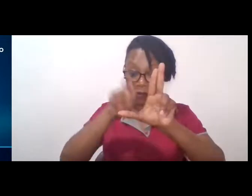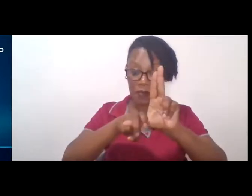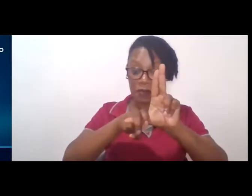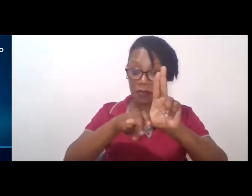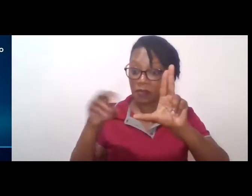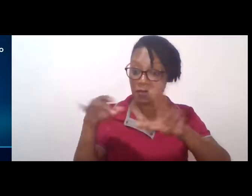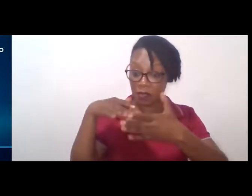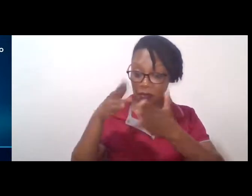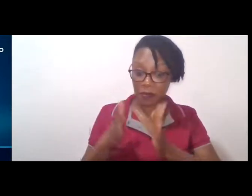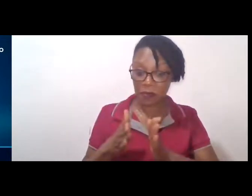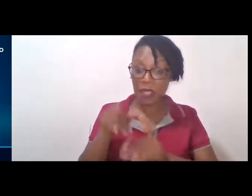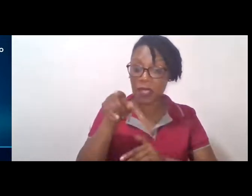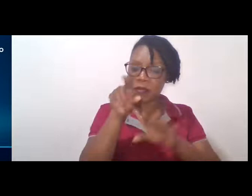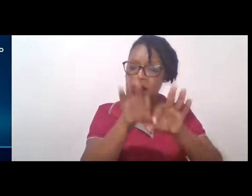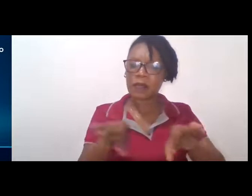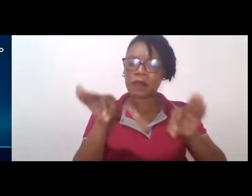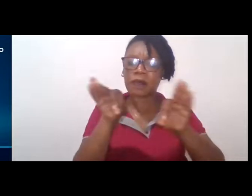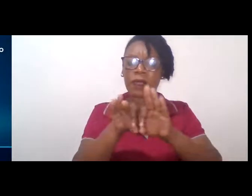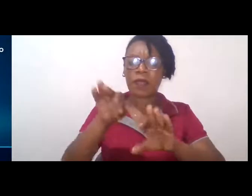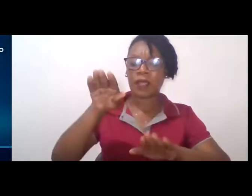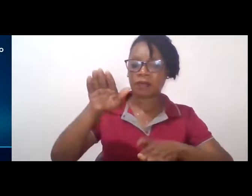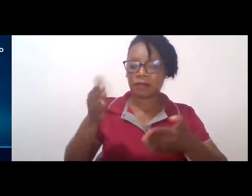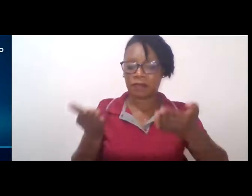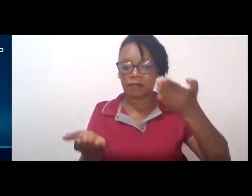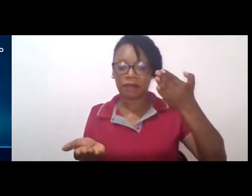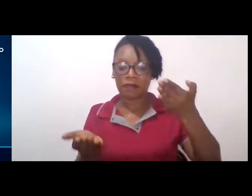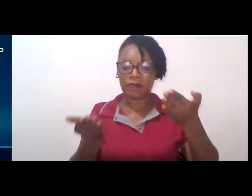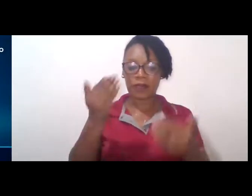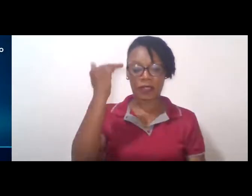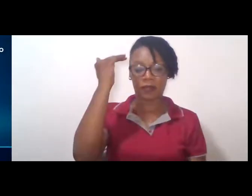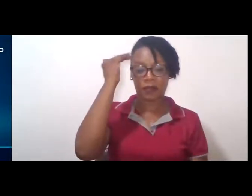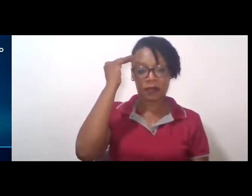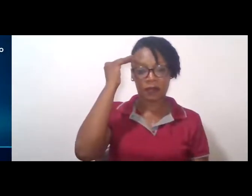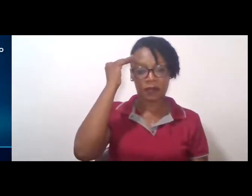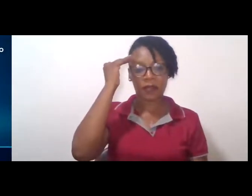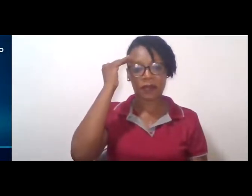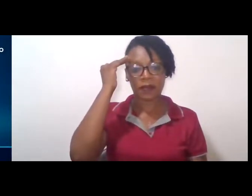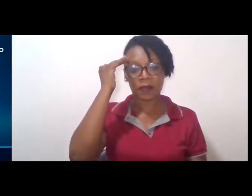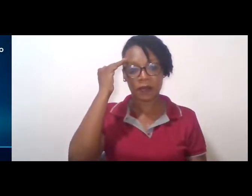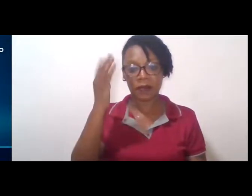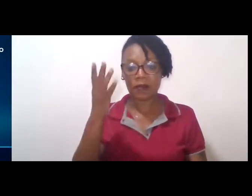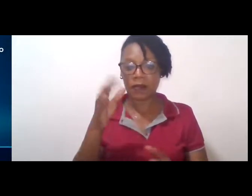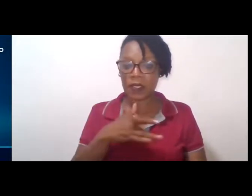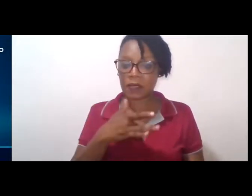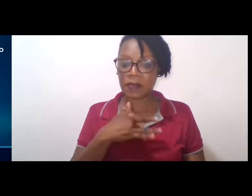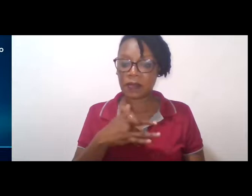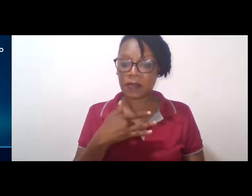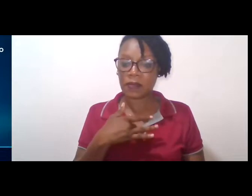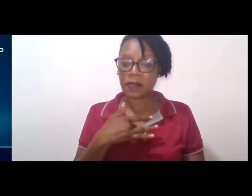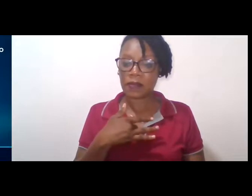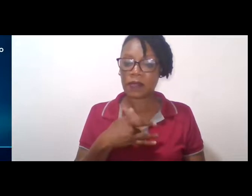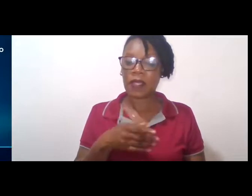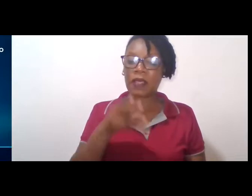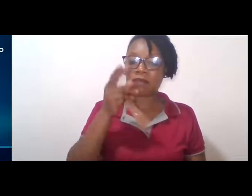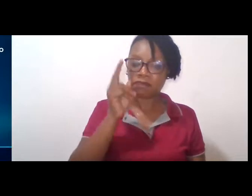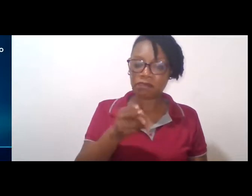a ser fundamental para ese equilibrio, para ese conocimiento y esa familiaridad que requiere en términos